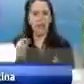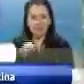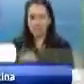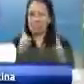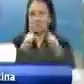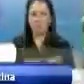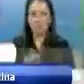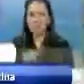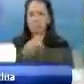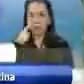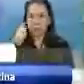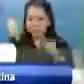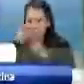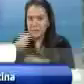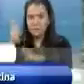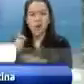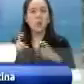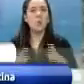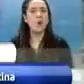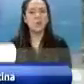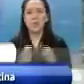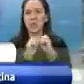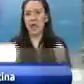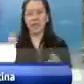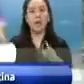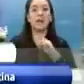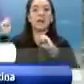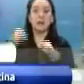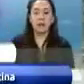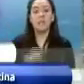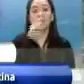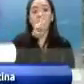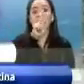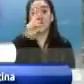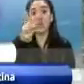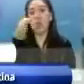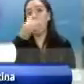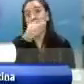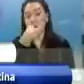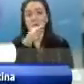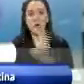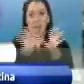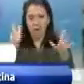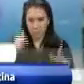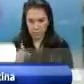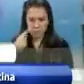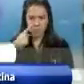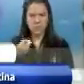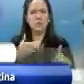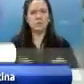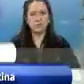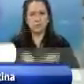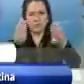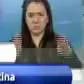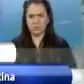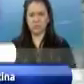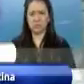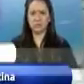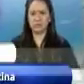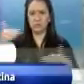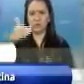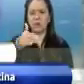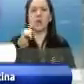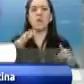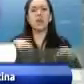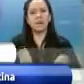infructuosos. Después, el 21 de agosto, se obtuvieron otras pruebas. La fiscalía localizó un edredón en un terreno